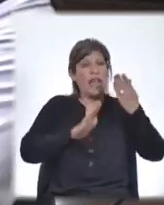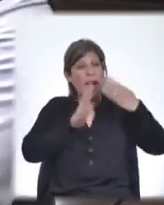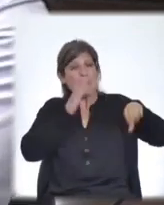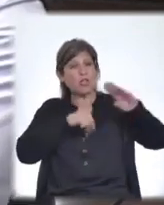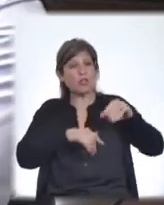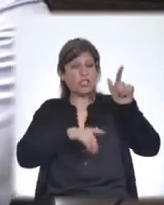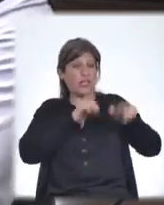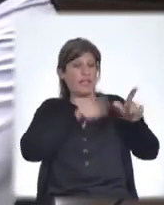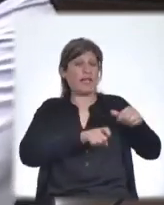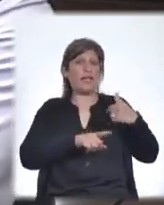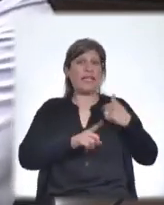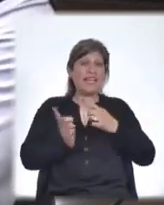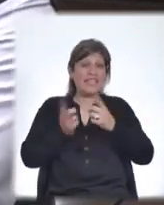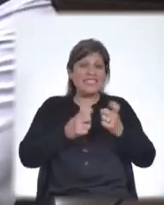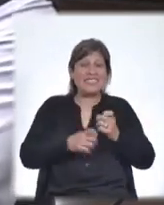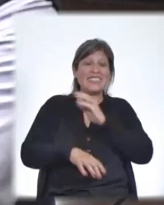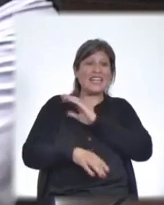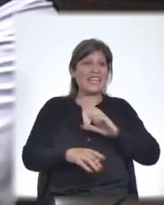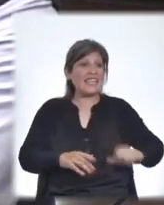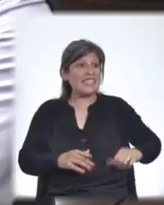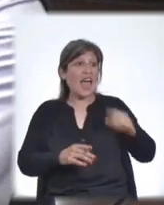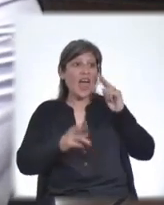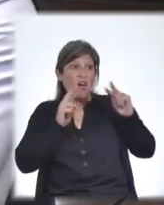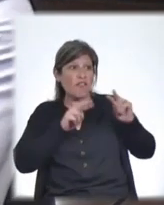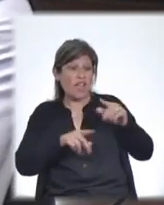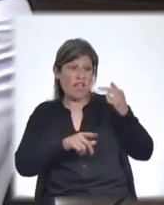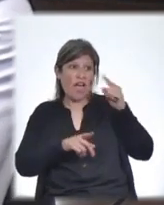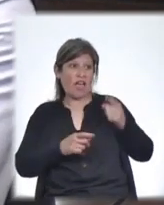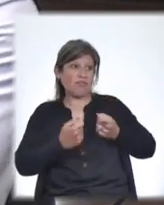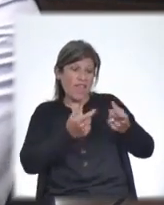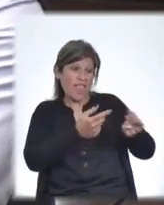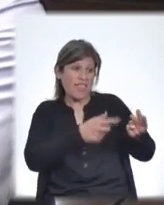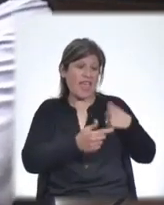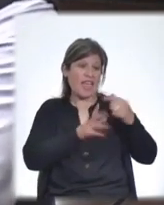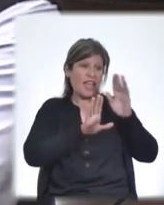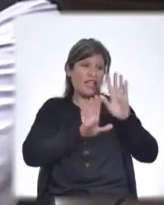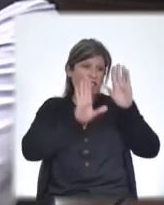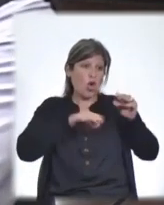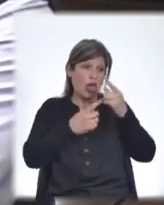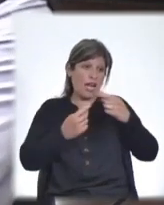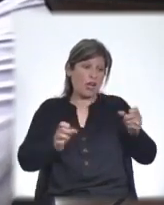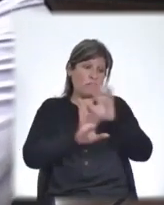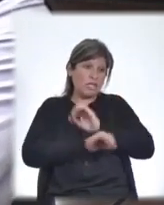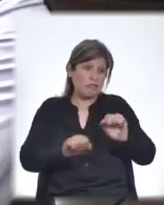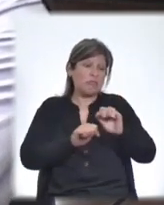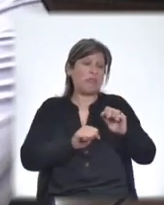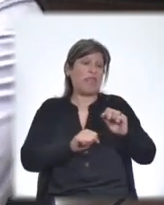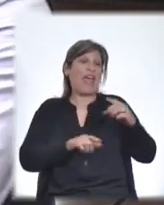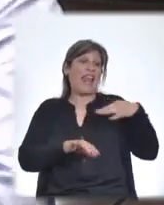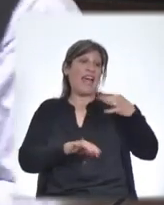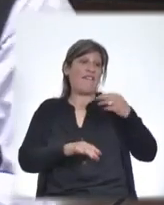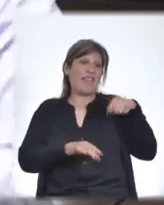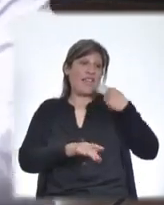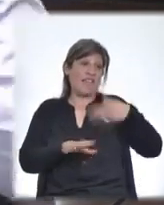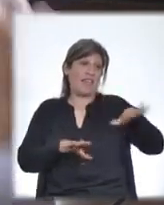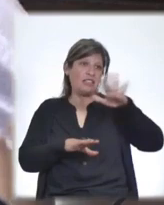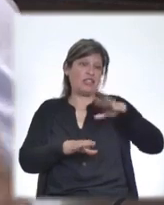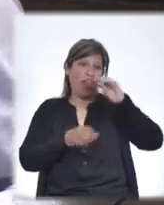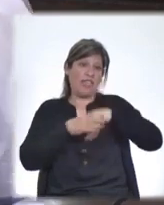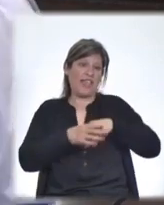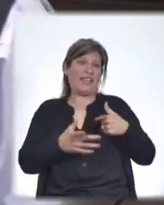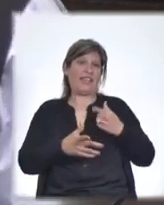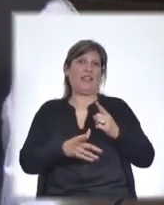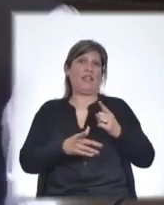necesitan es de ese Estado que provea todos los servicios que hacen posible la vida en sociedad, señor presidente. ¿Sabe por qué? Porque yo puedo tener